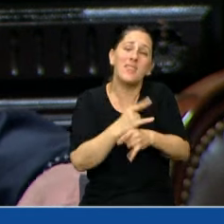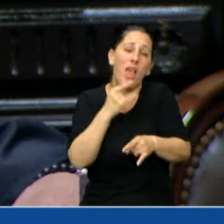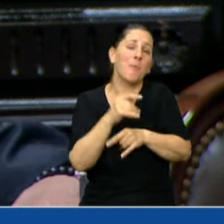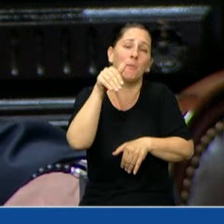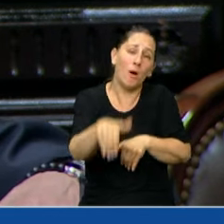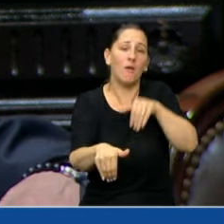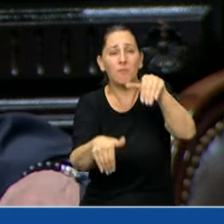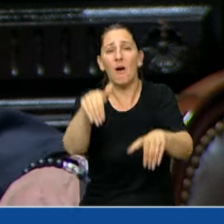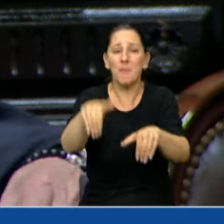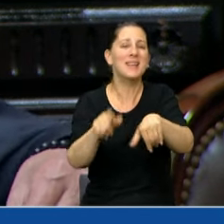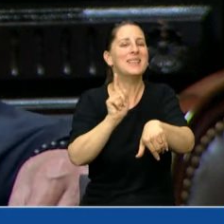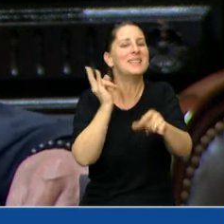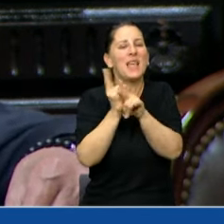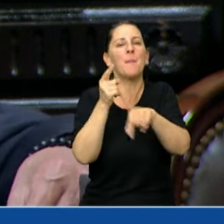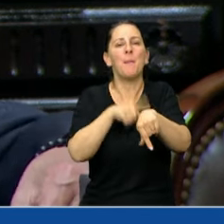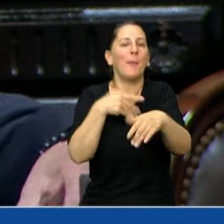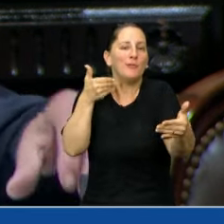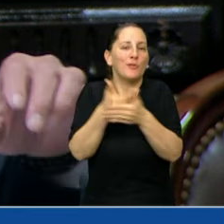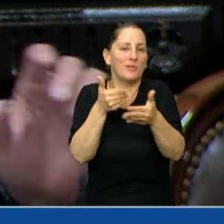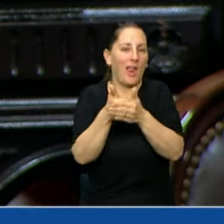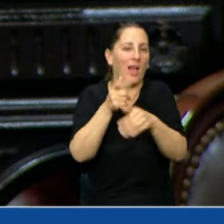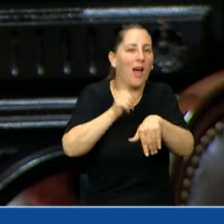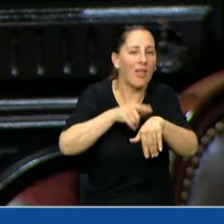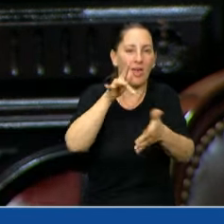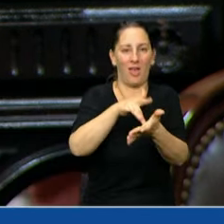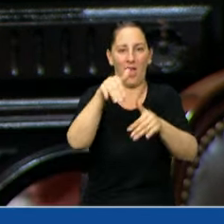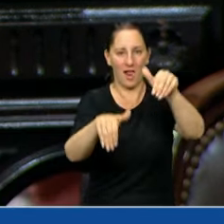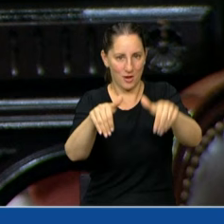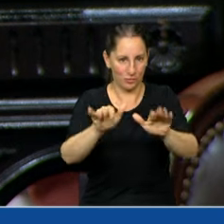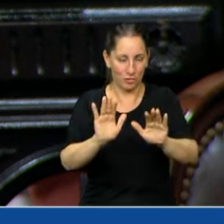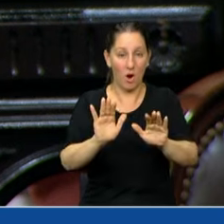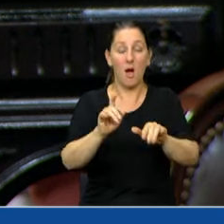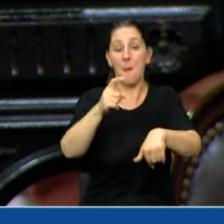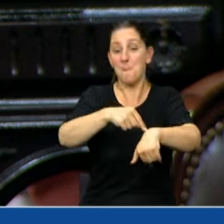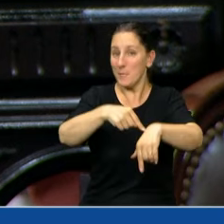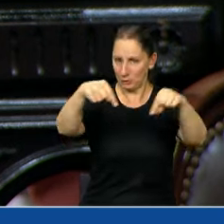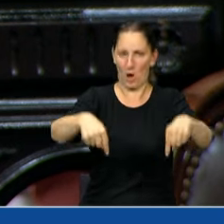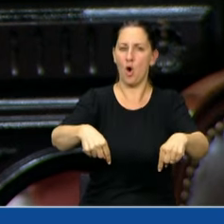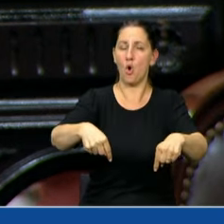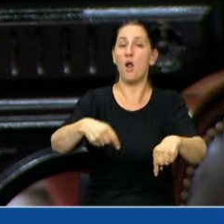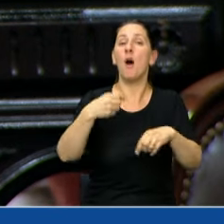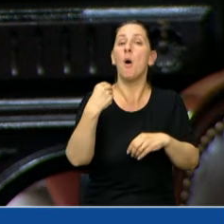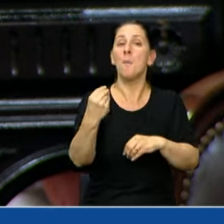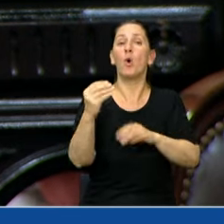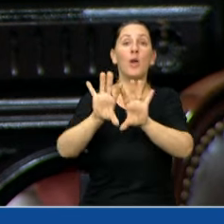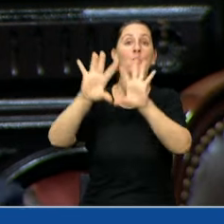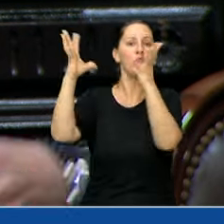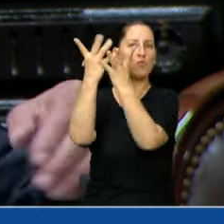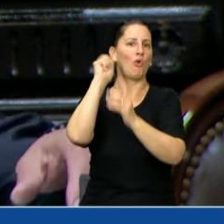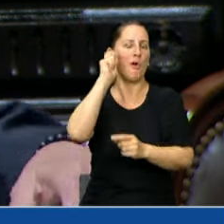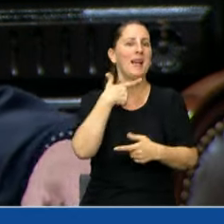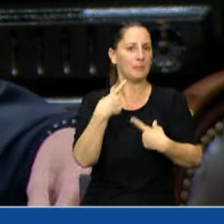cerca de algún momento electoral creo que el momento es ahora porque el mundo necesita gas